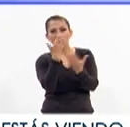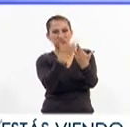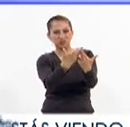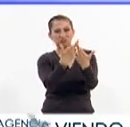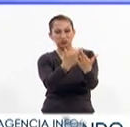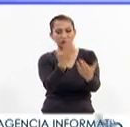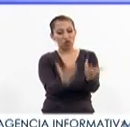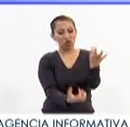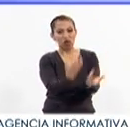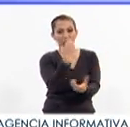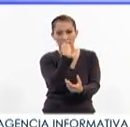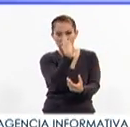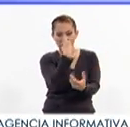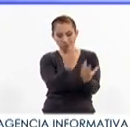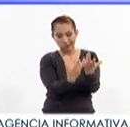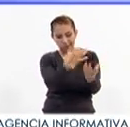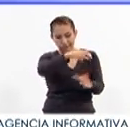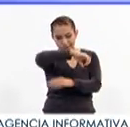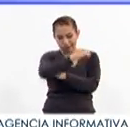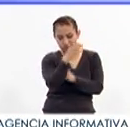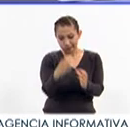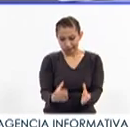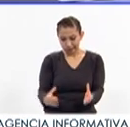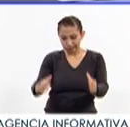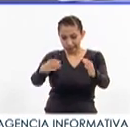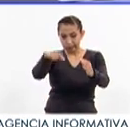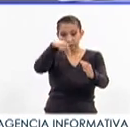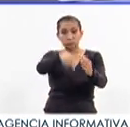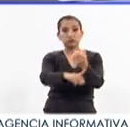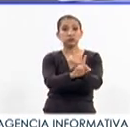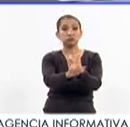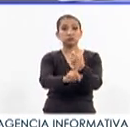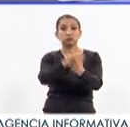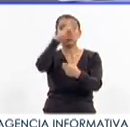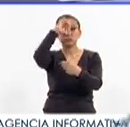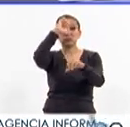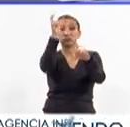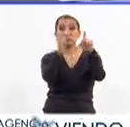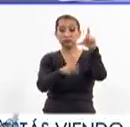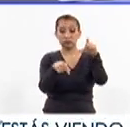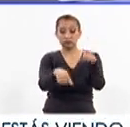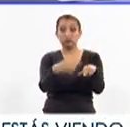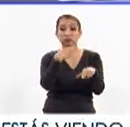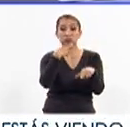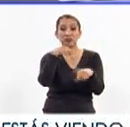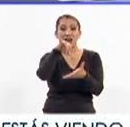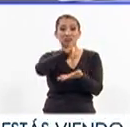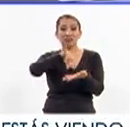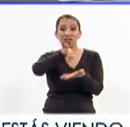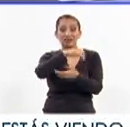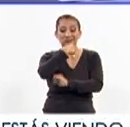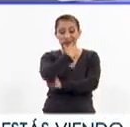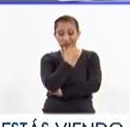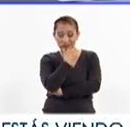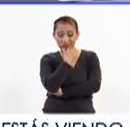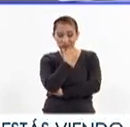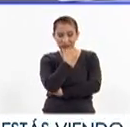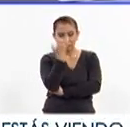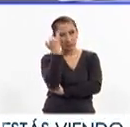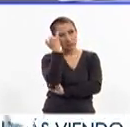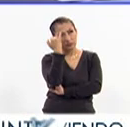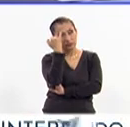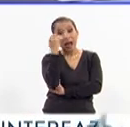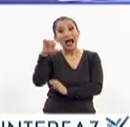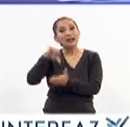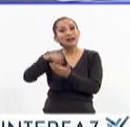la cocción de los alimentos. Entonces, es un problema nacional el manejo de ese tipo de residuos. ¿Qué es lo que hicimos